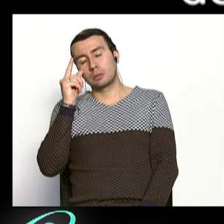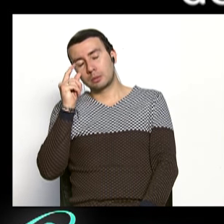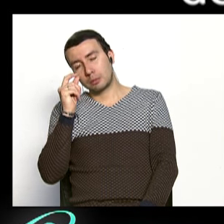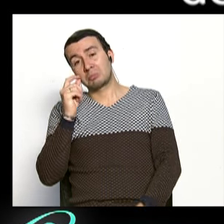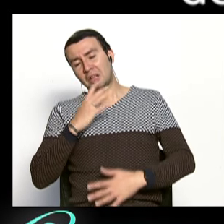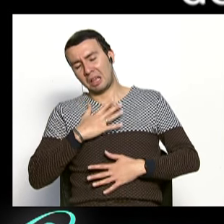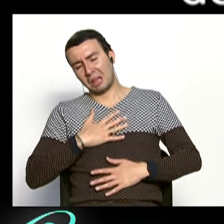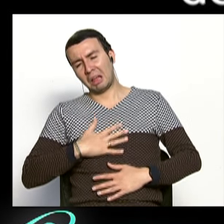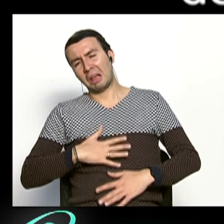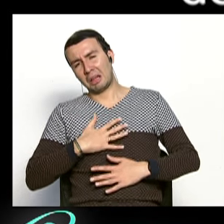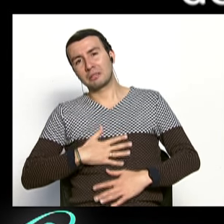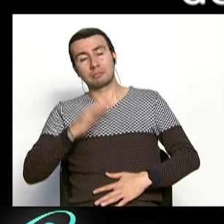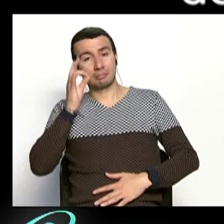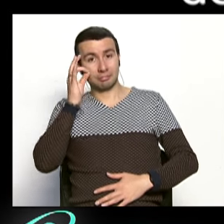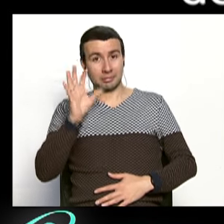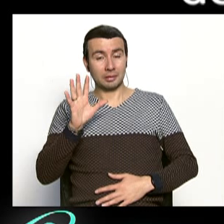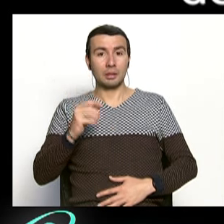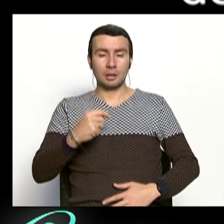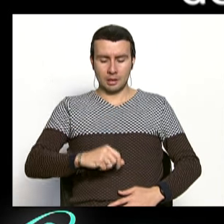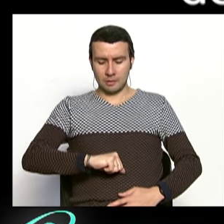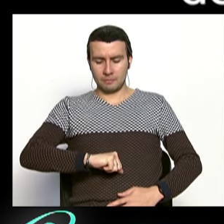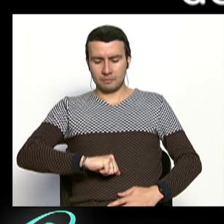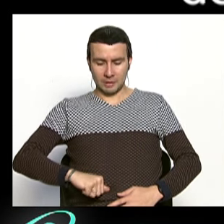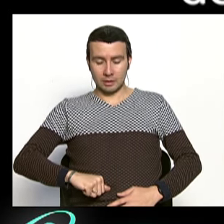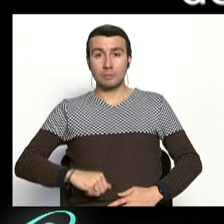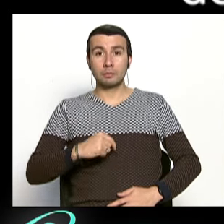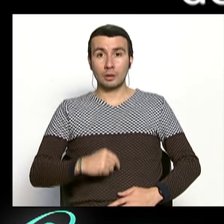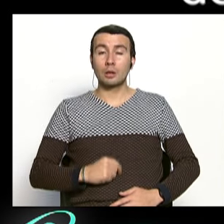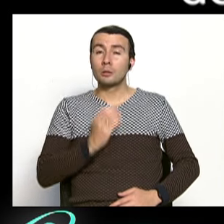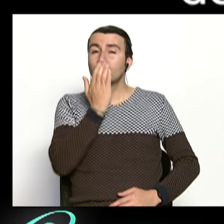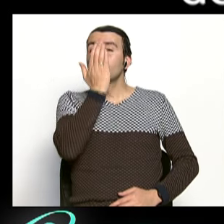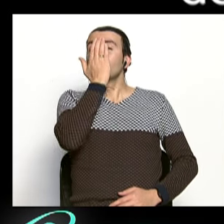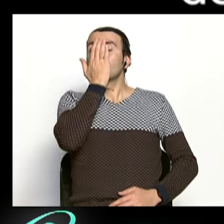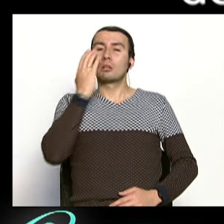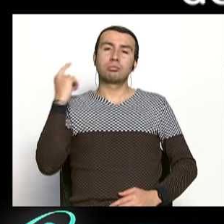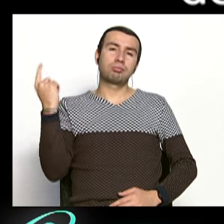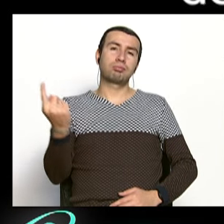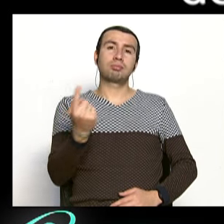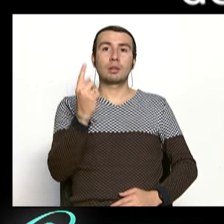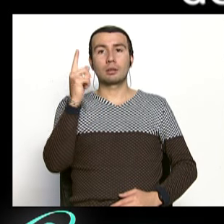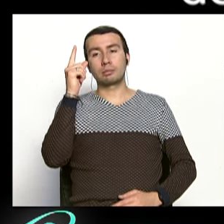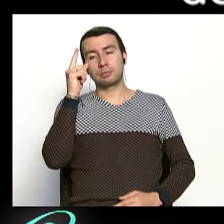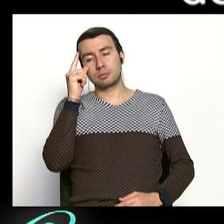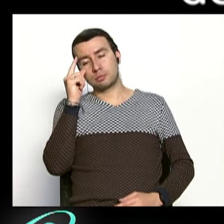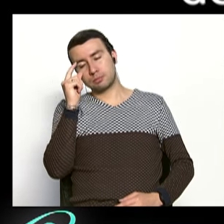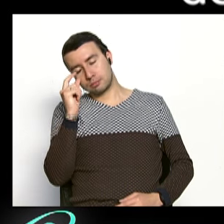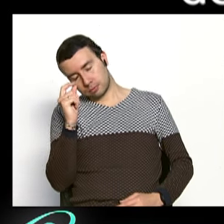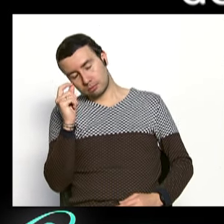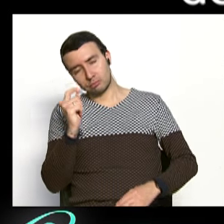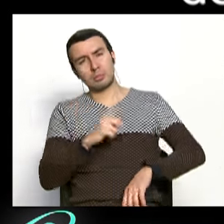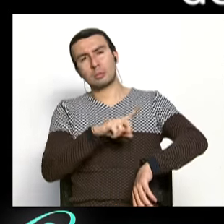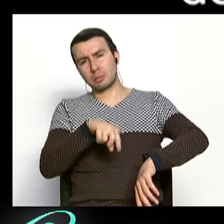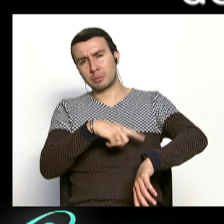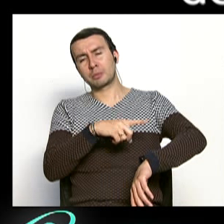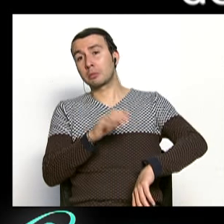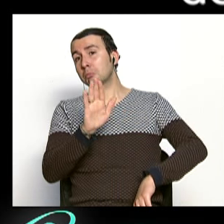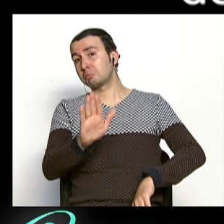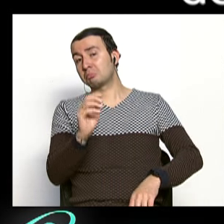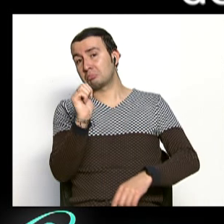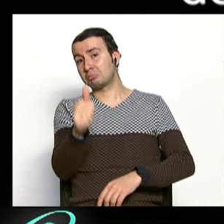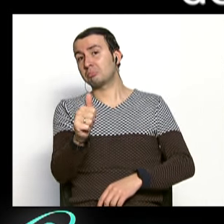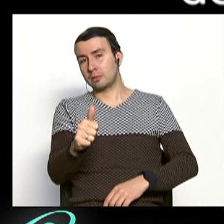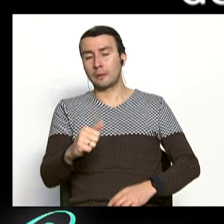relajarse la laparoscopia pélvica se realiza con anestesia general por lo tanto estará dormida durante el tiempo que dure la operación